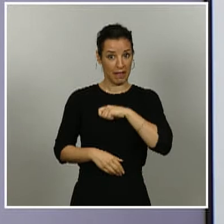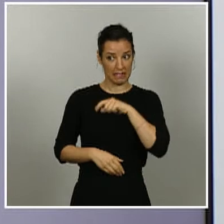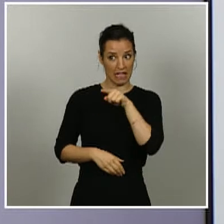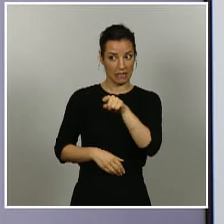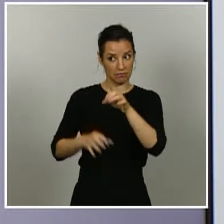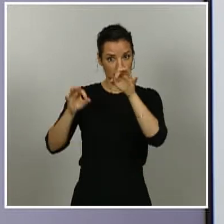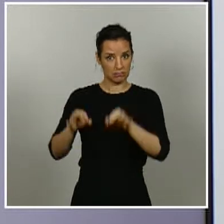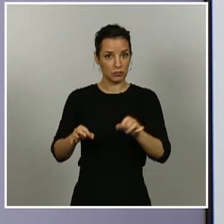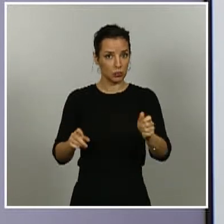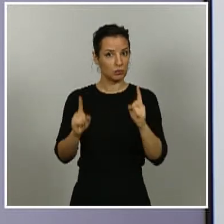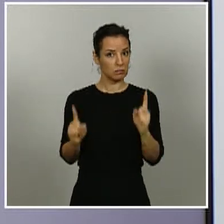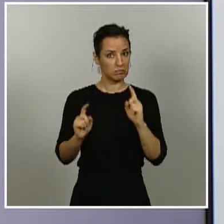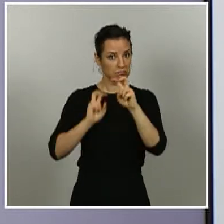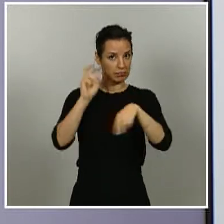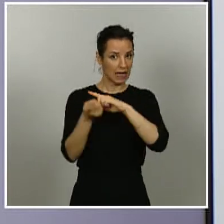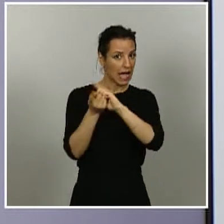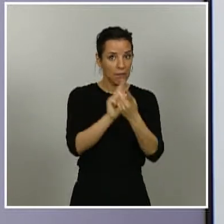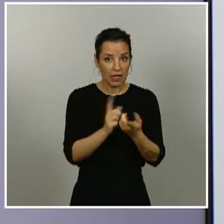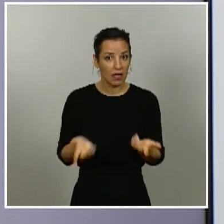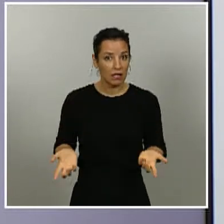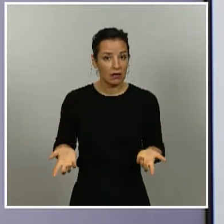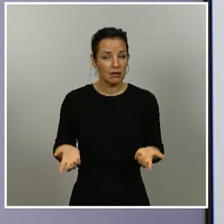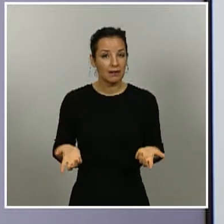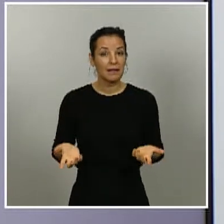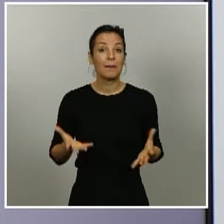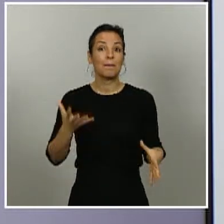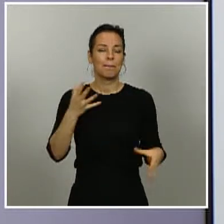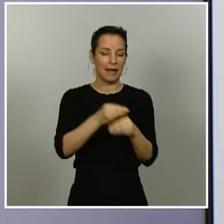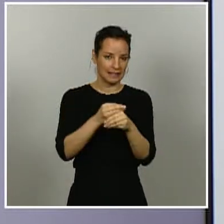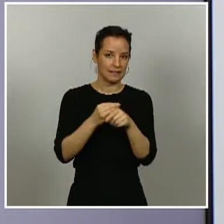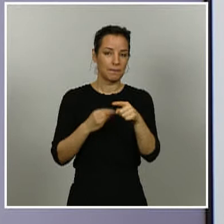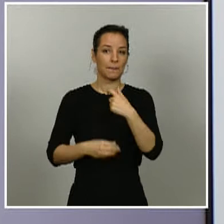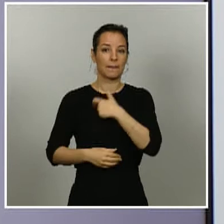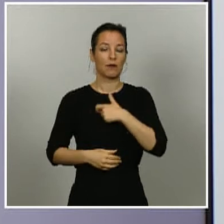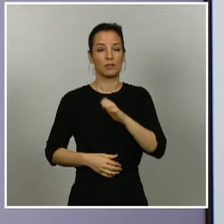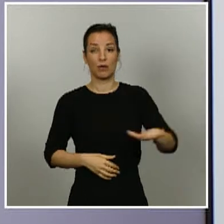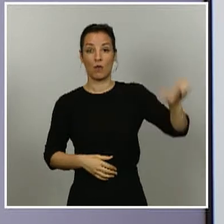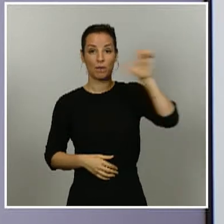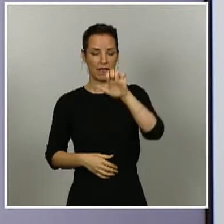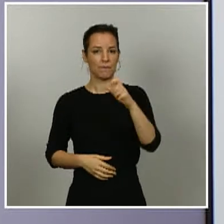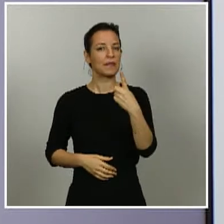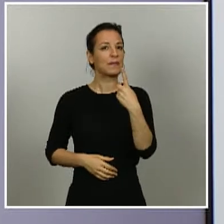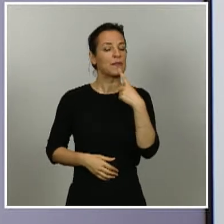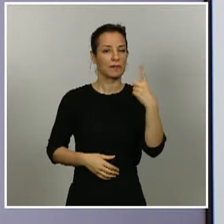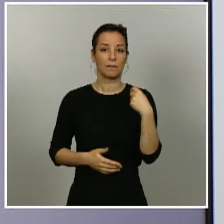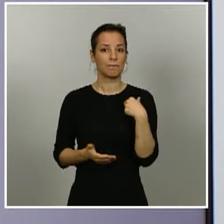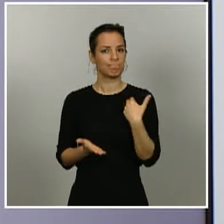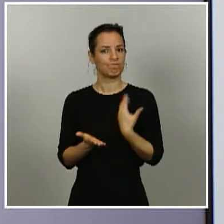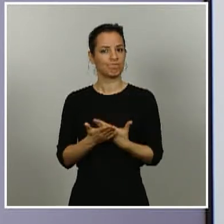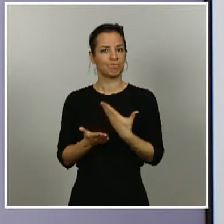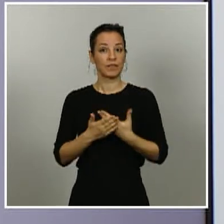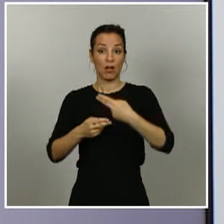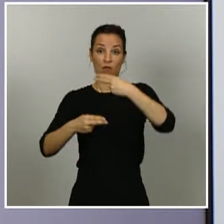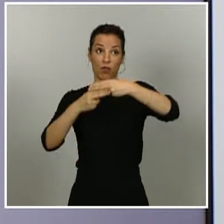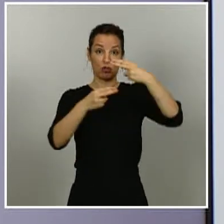Pregunta el Economista. Añade, la Comisión Europea dice que no hay evidencia de que los controles de fronteras o las